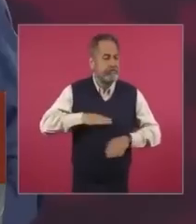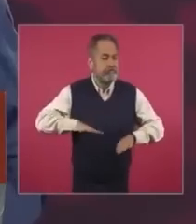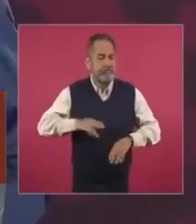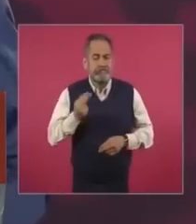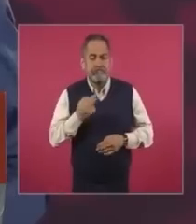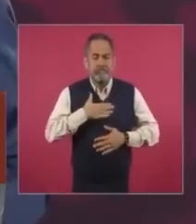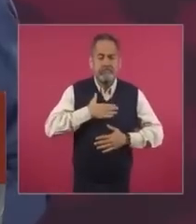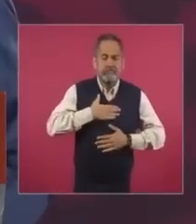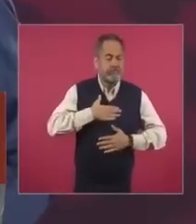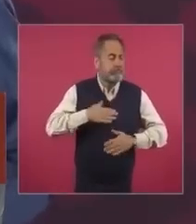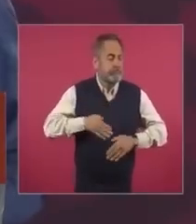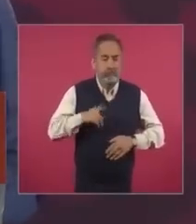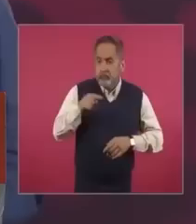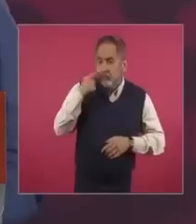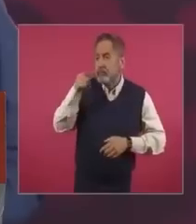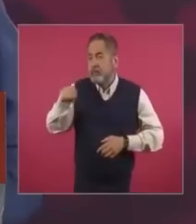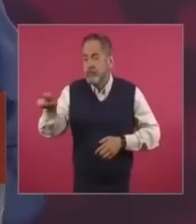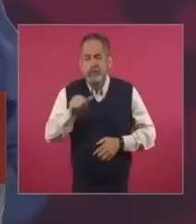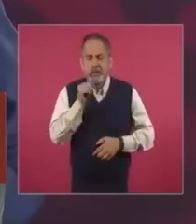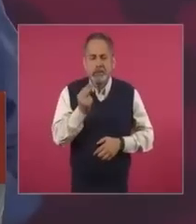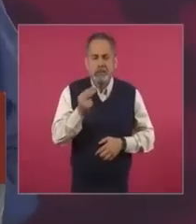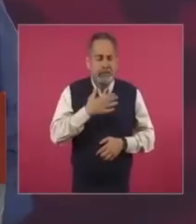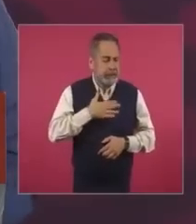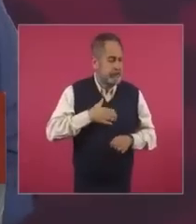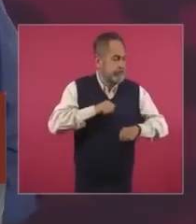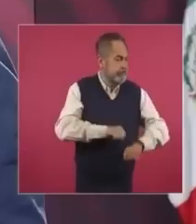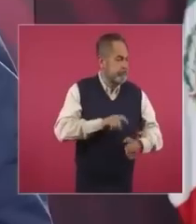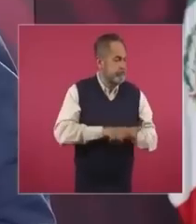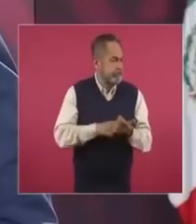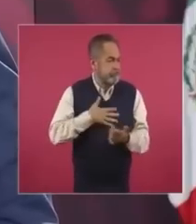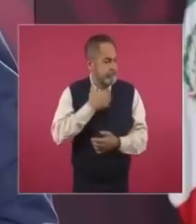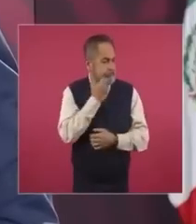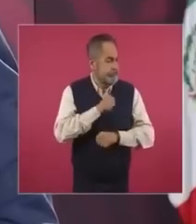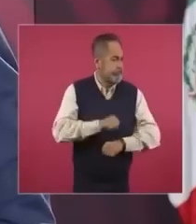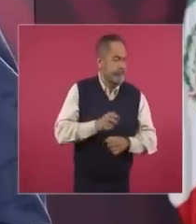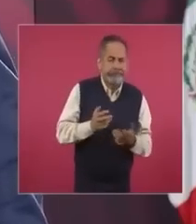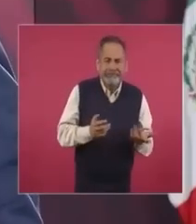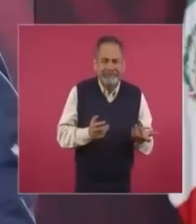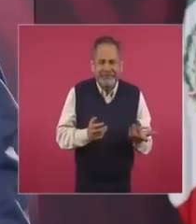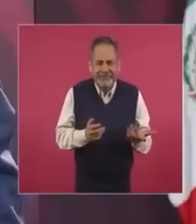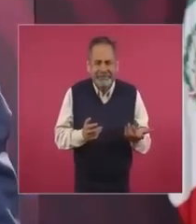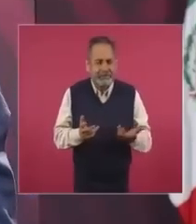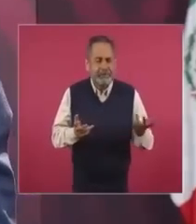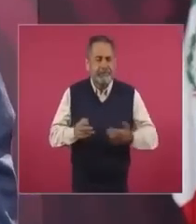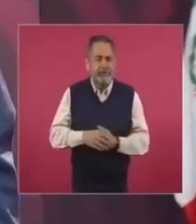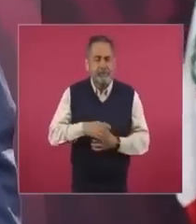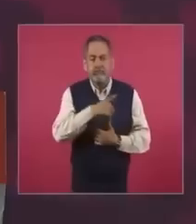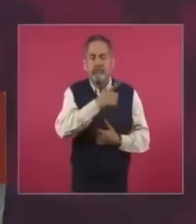la continuación de esta política. Y bueno, la semana pasada lo que tuvimos después de esta respuesta